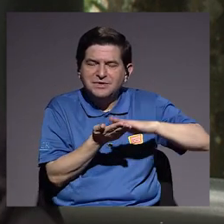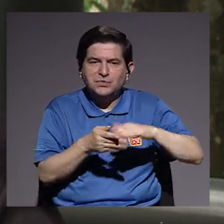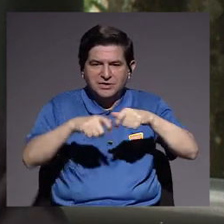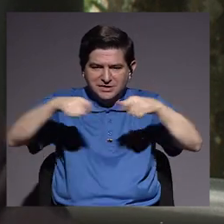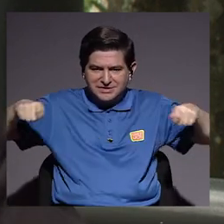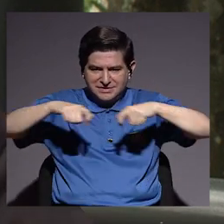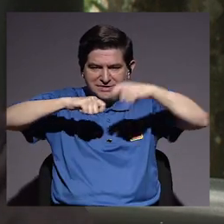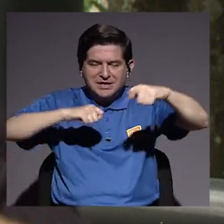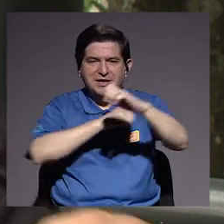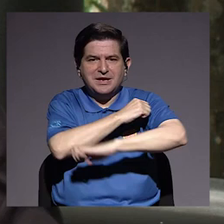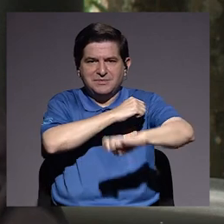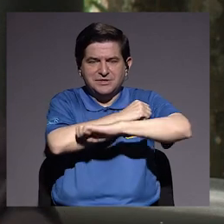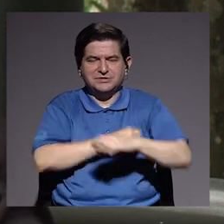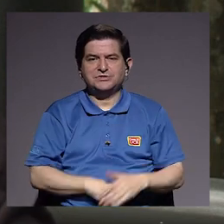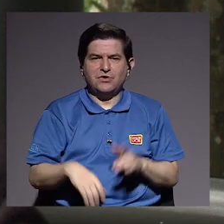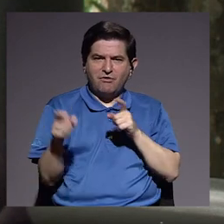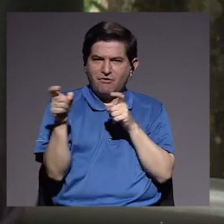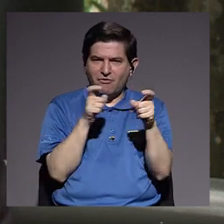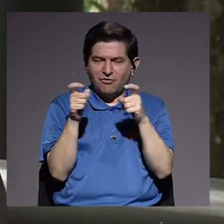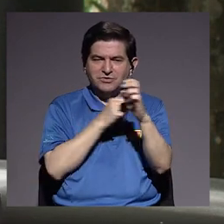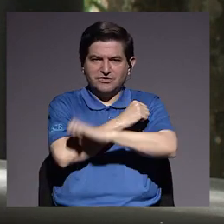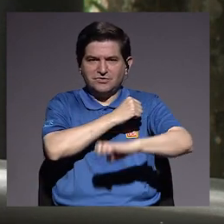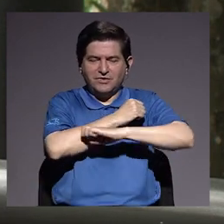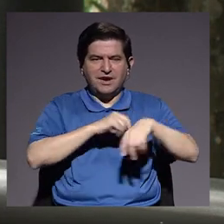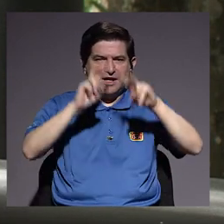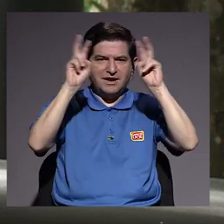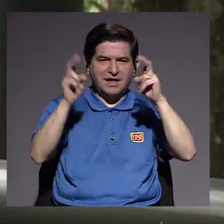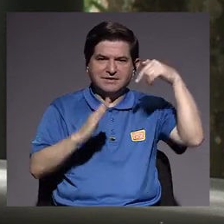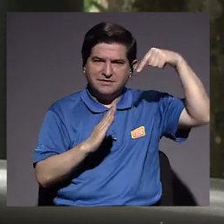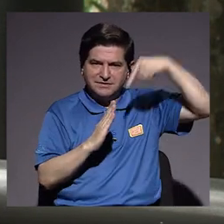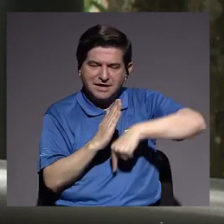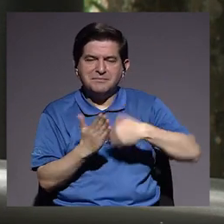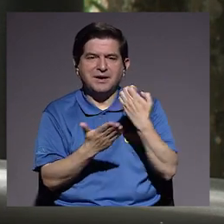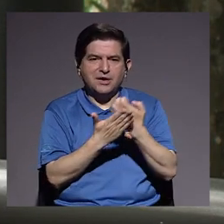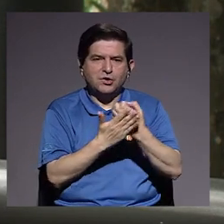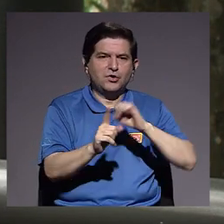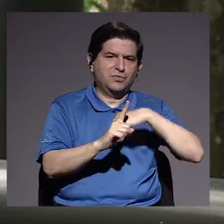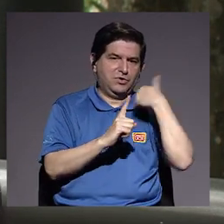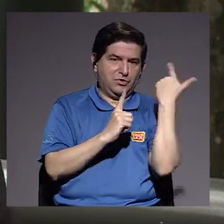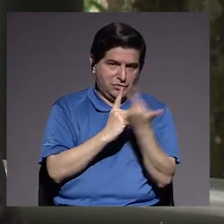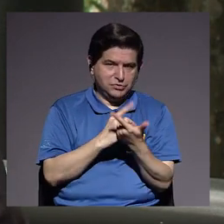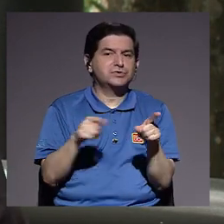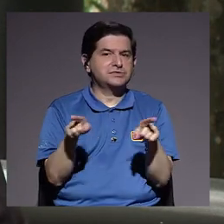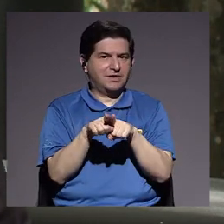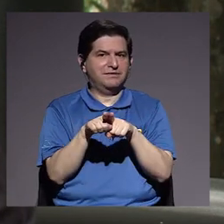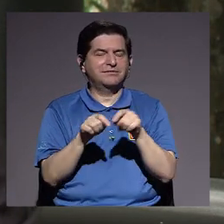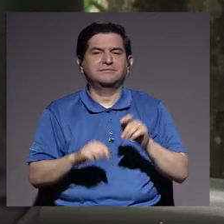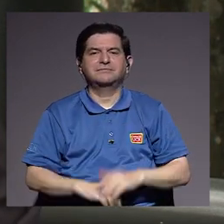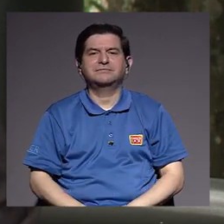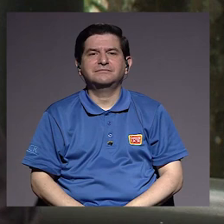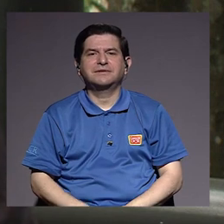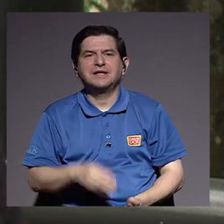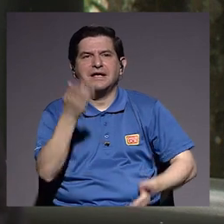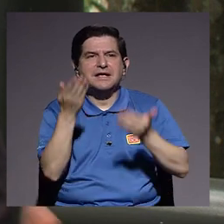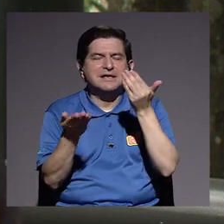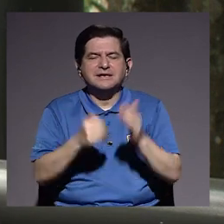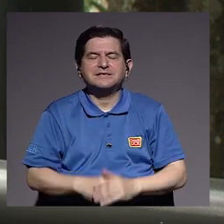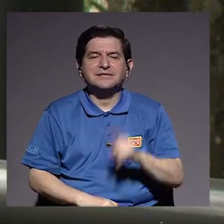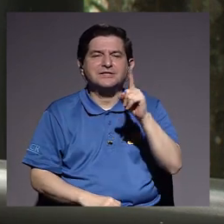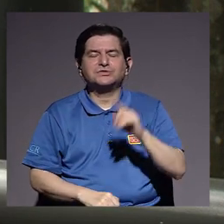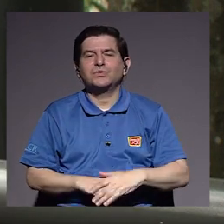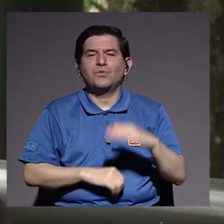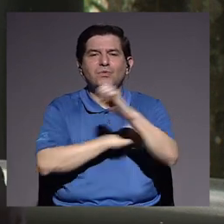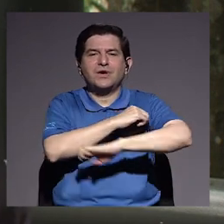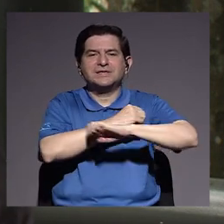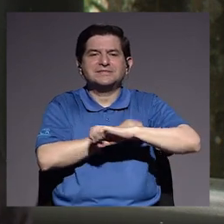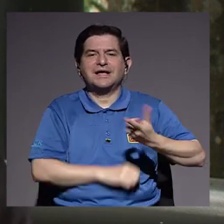Estado en los temas de fondo económicos, sociales, inclusive, ¿no? Que sea más un Estado gerente, ¿no? Pero sin embargo, a